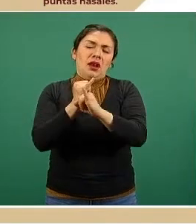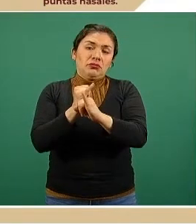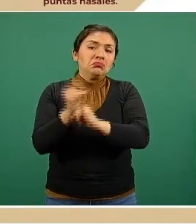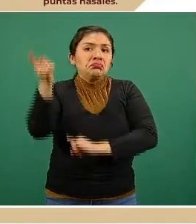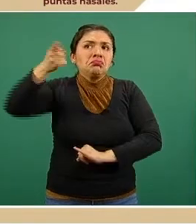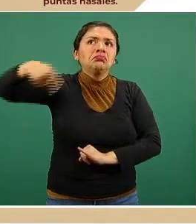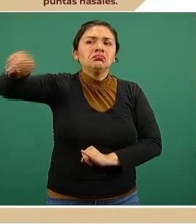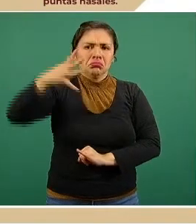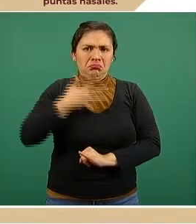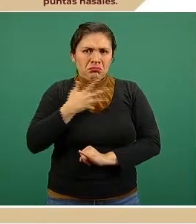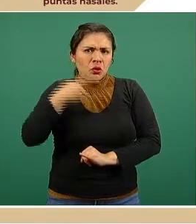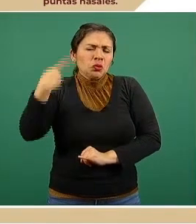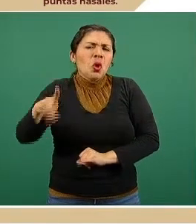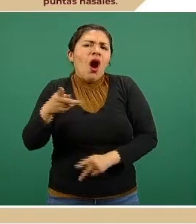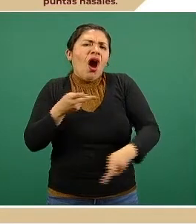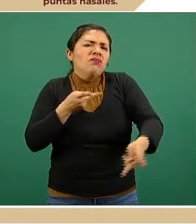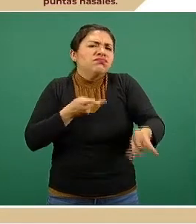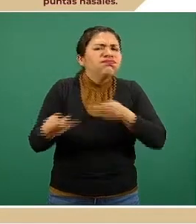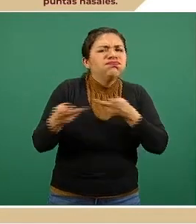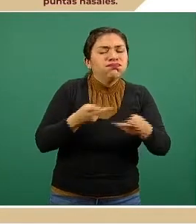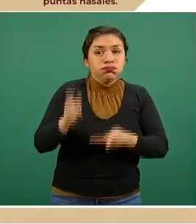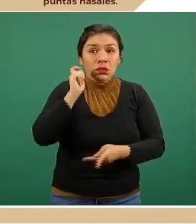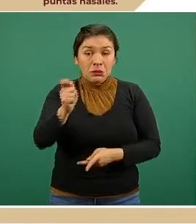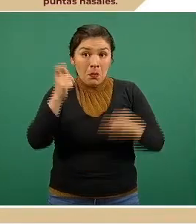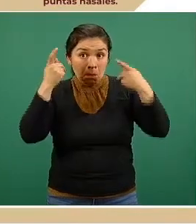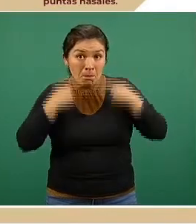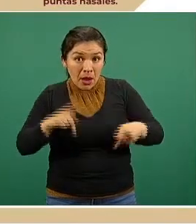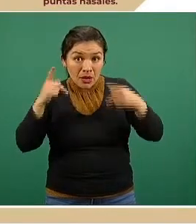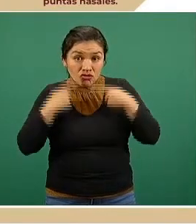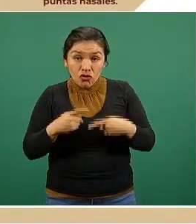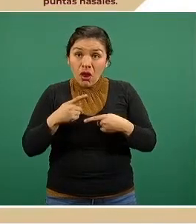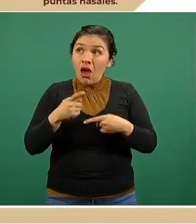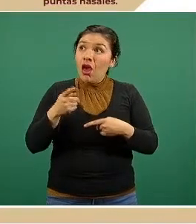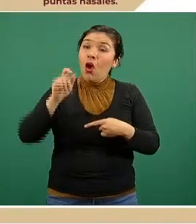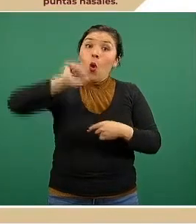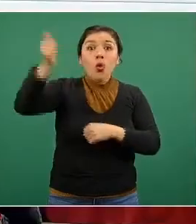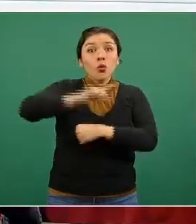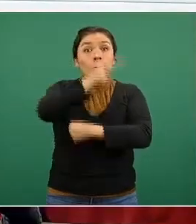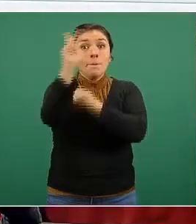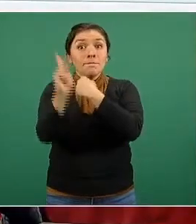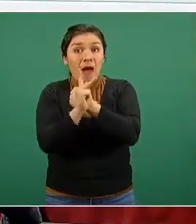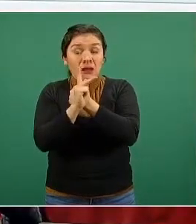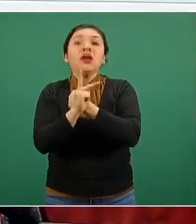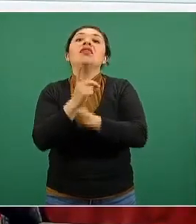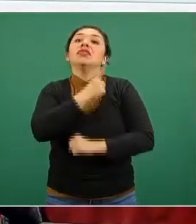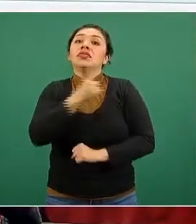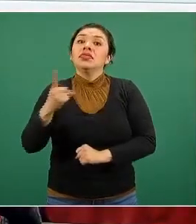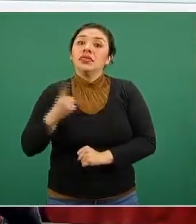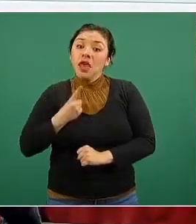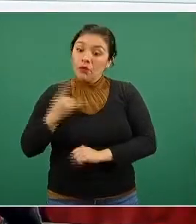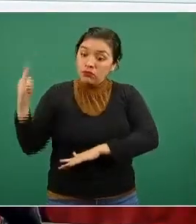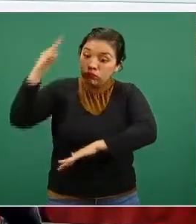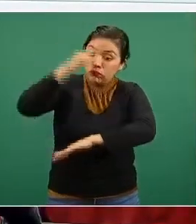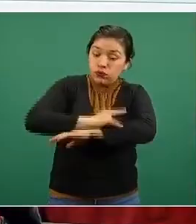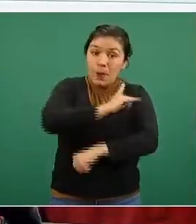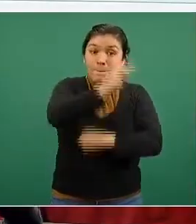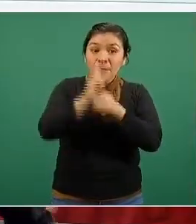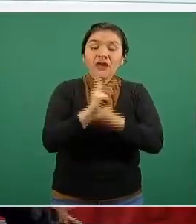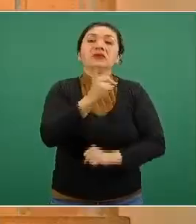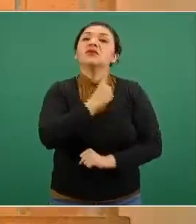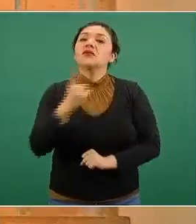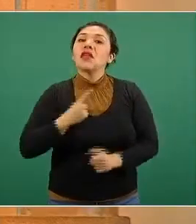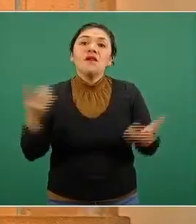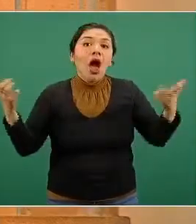ellos tenían dentro de sus protocolos que cualquier persona que proveniera del extranjero debía a su llegada al país de